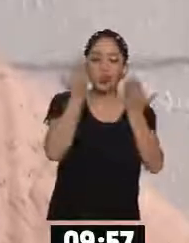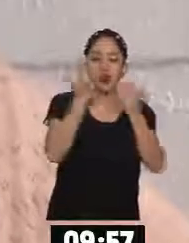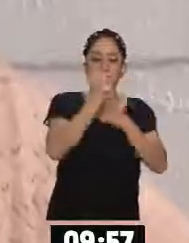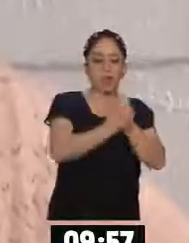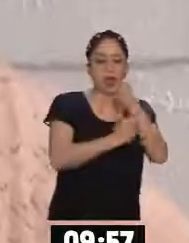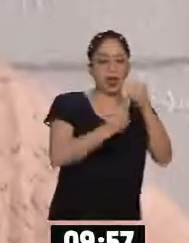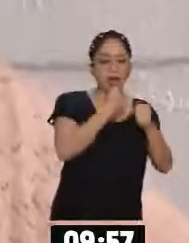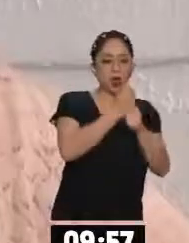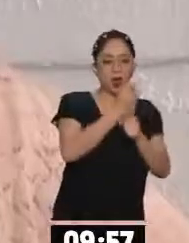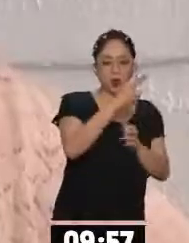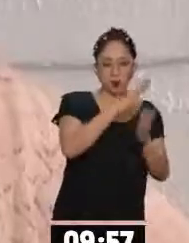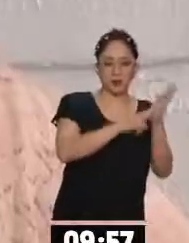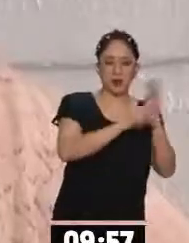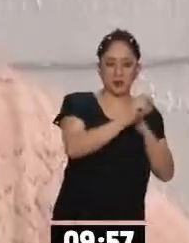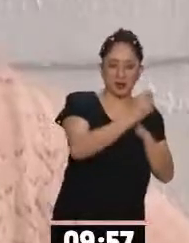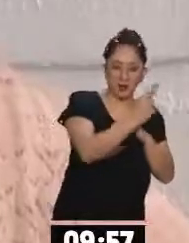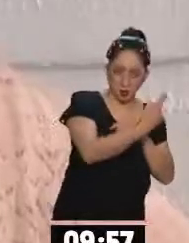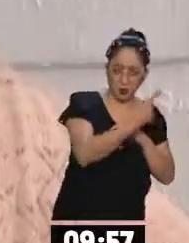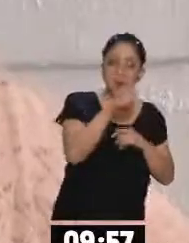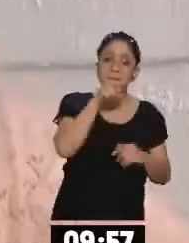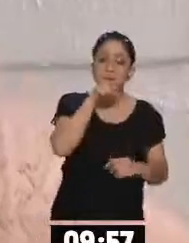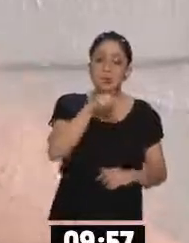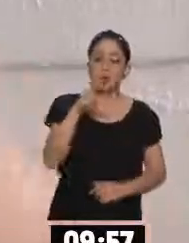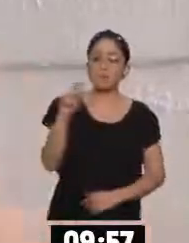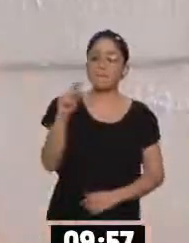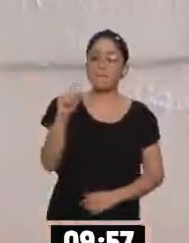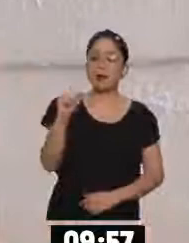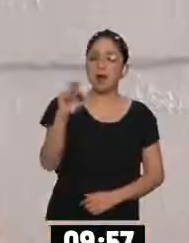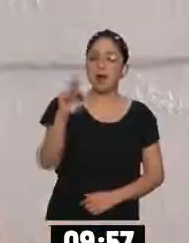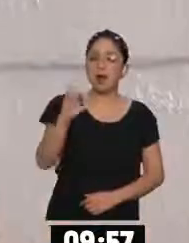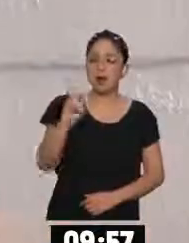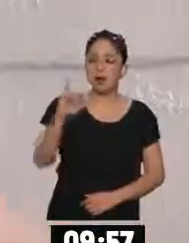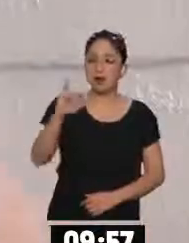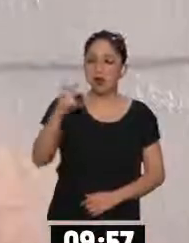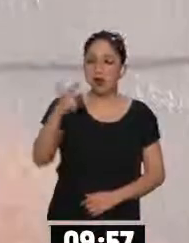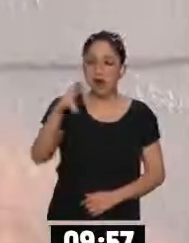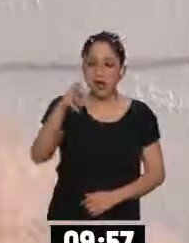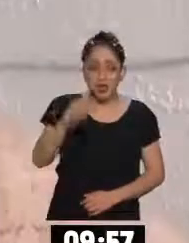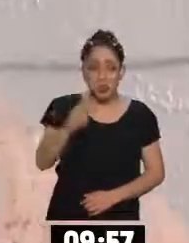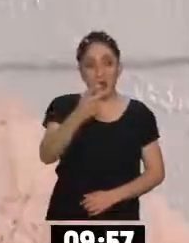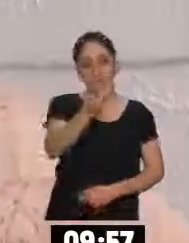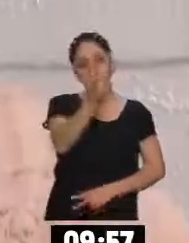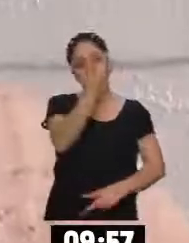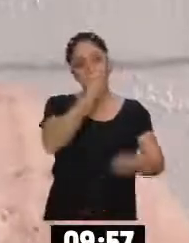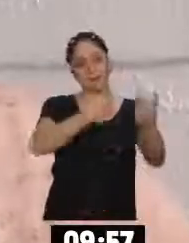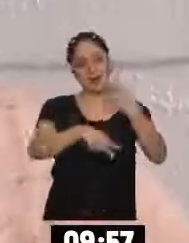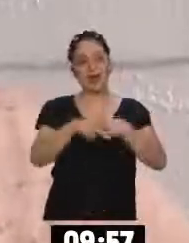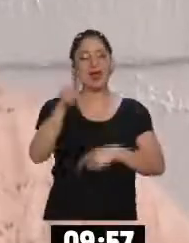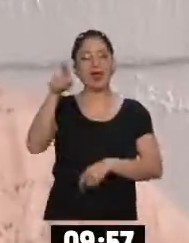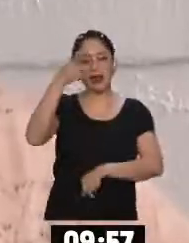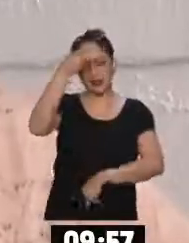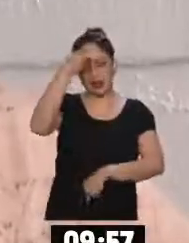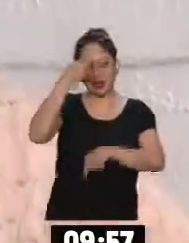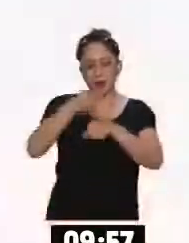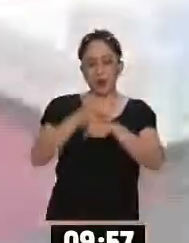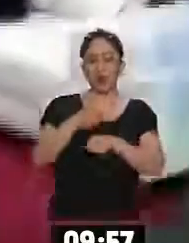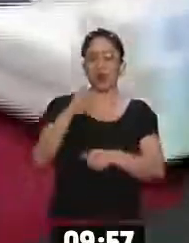y además tuvimos el gusto de recibir a Paco Ignacio Taibo II, director de Económica, quien nos